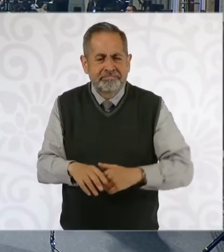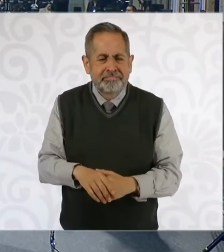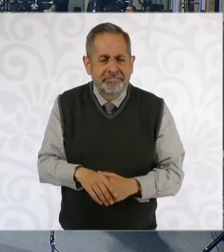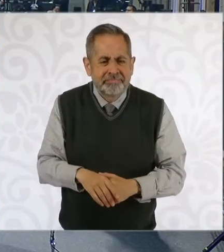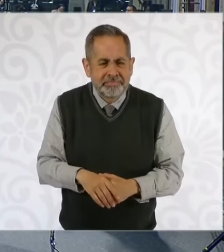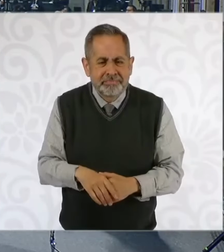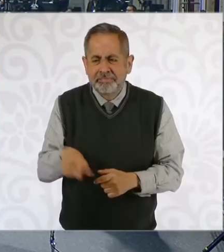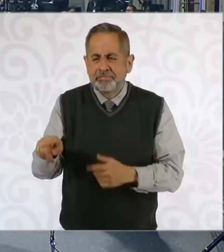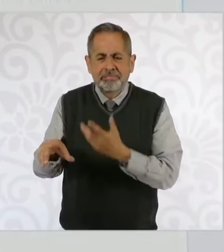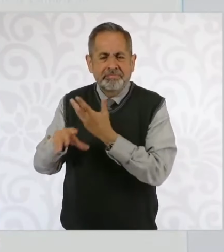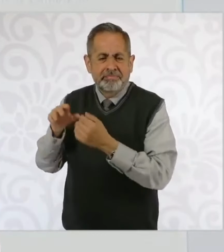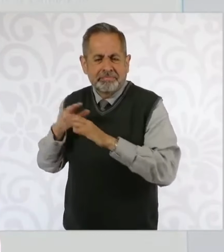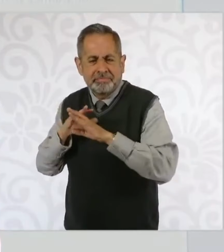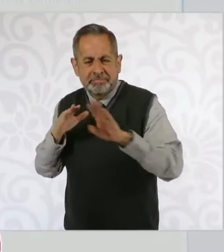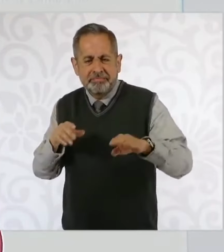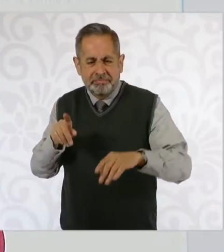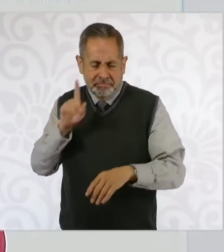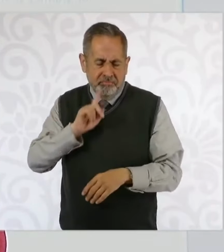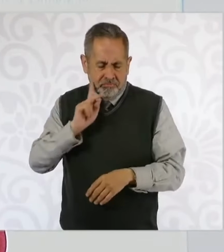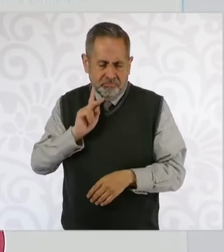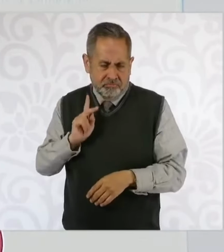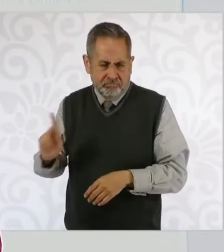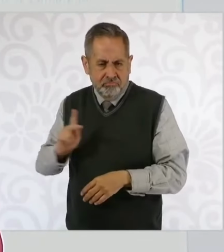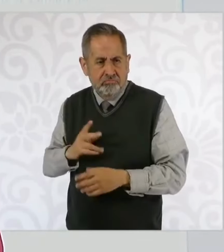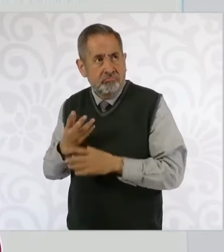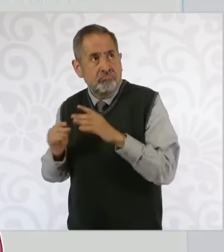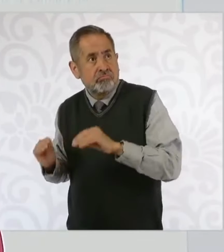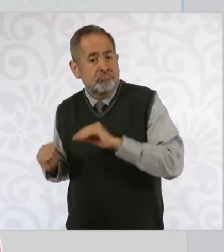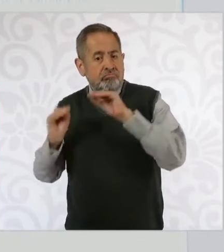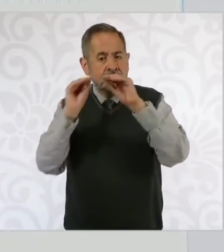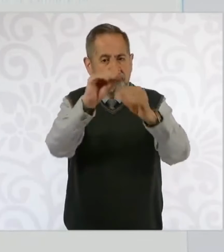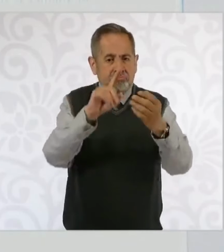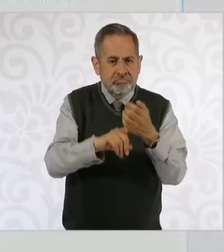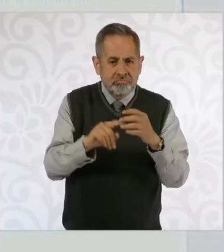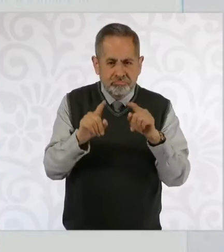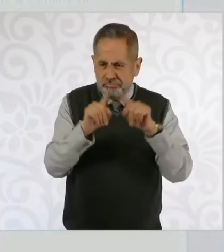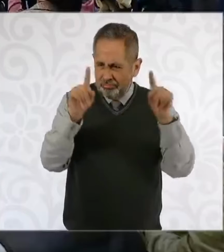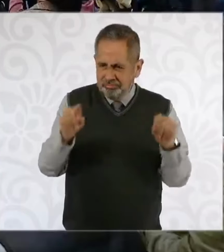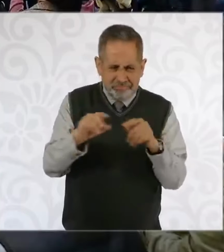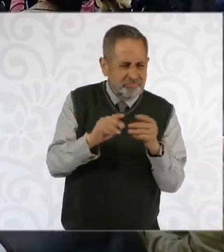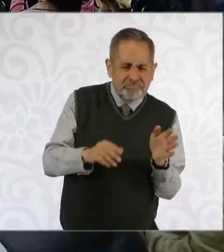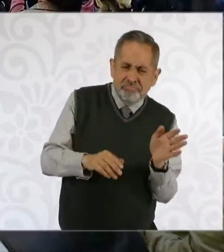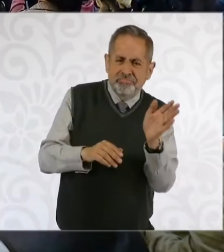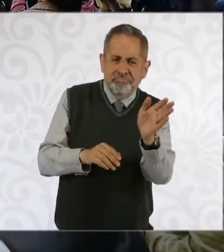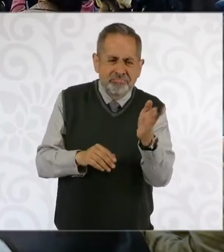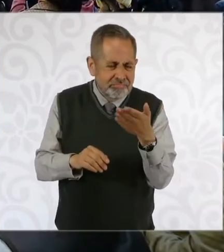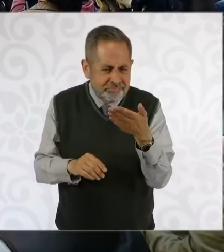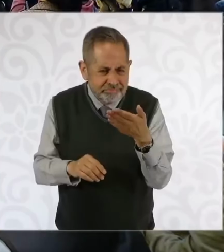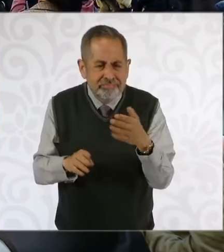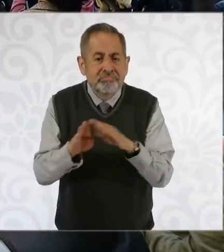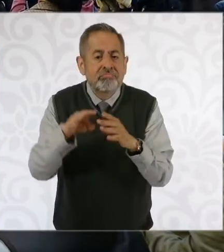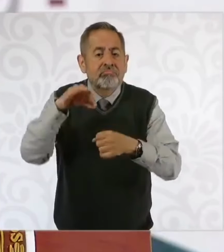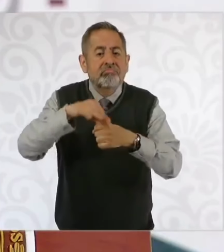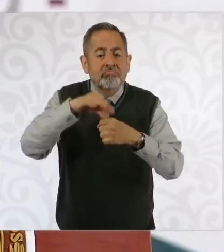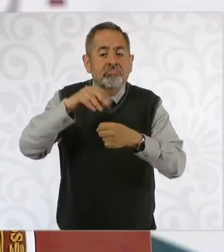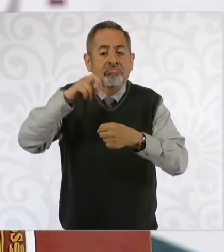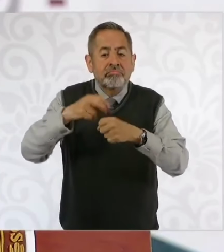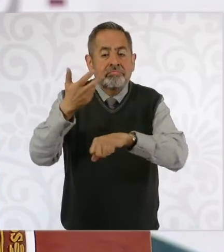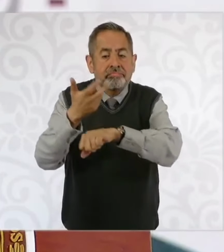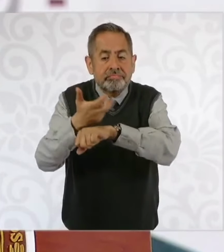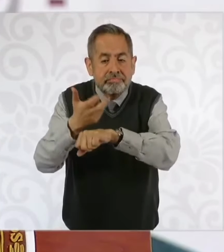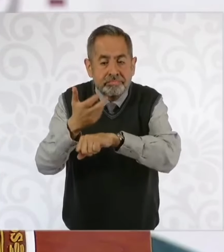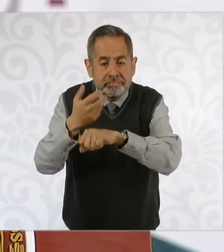una migrante, una paisana, una boleta, a ver si la encuentran por ahí, de cómo votan en Estados